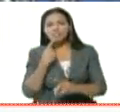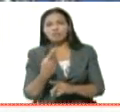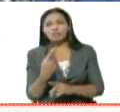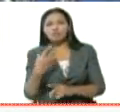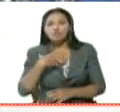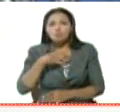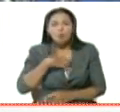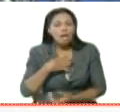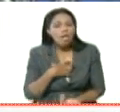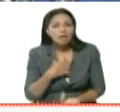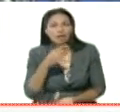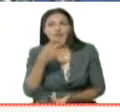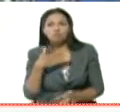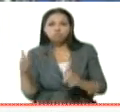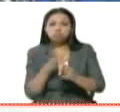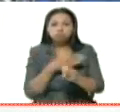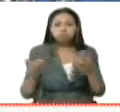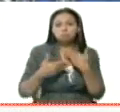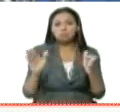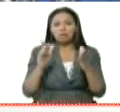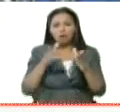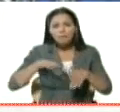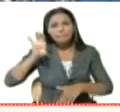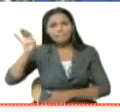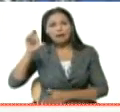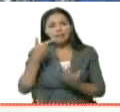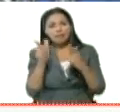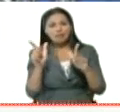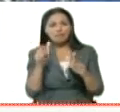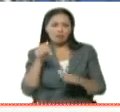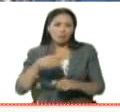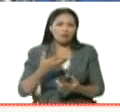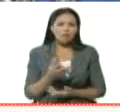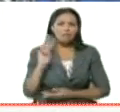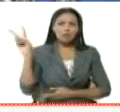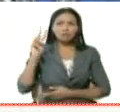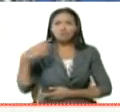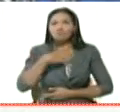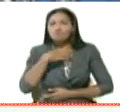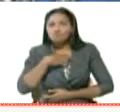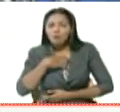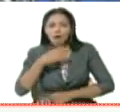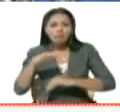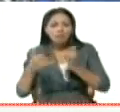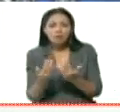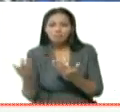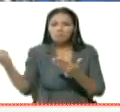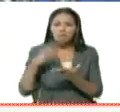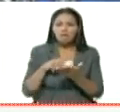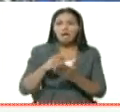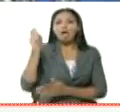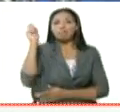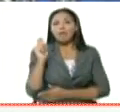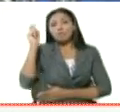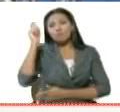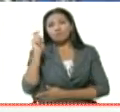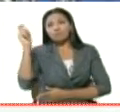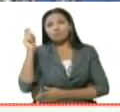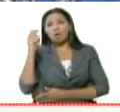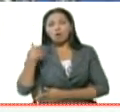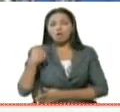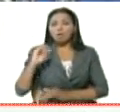posible que eso se permita en un país libre y soberano. No es posible que vengan diputados que